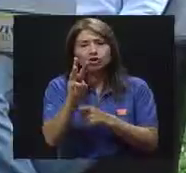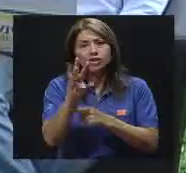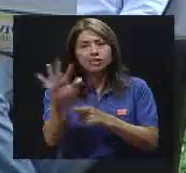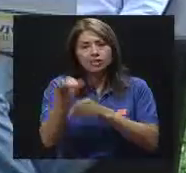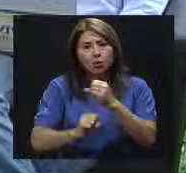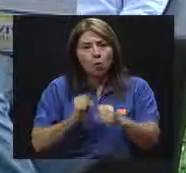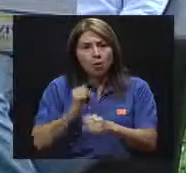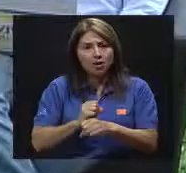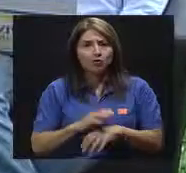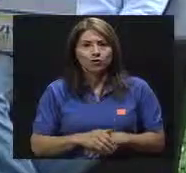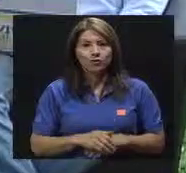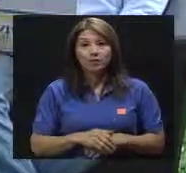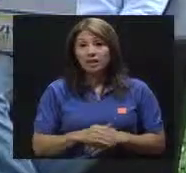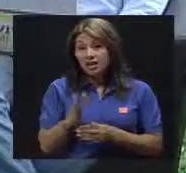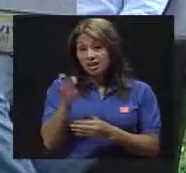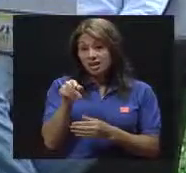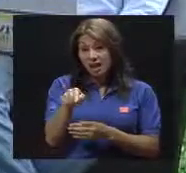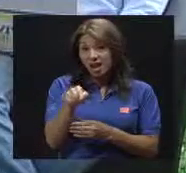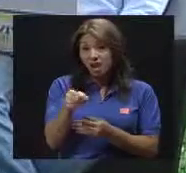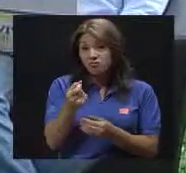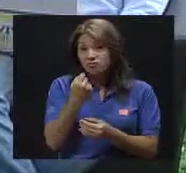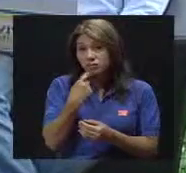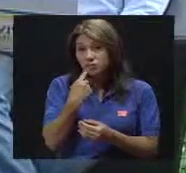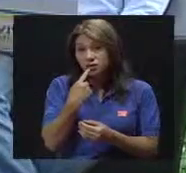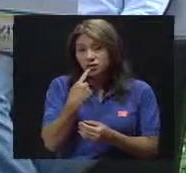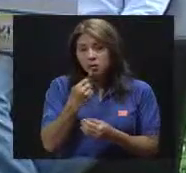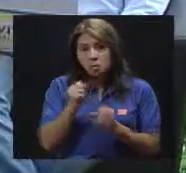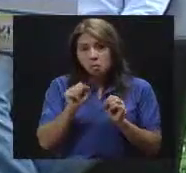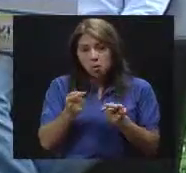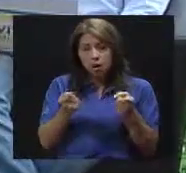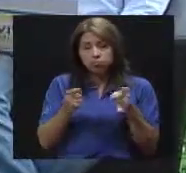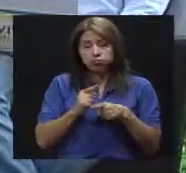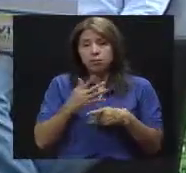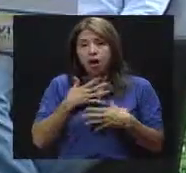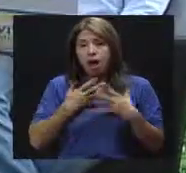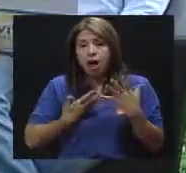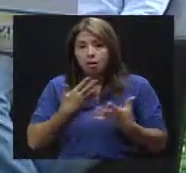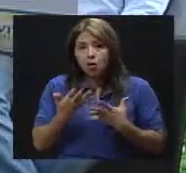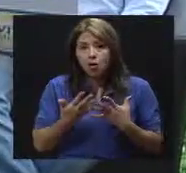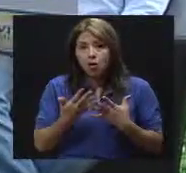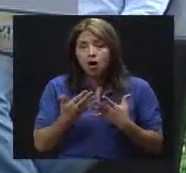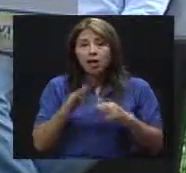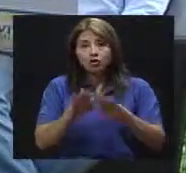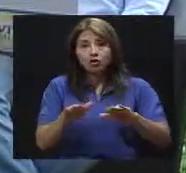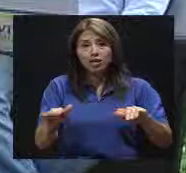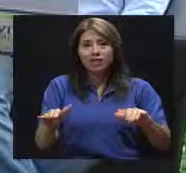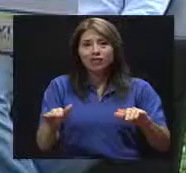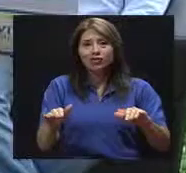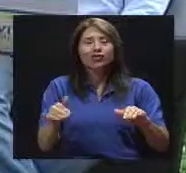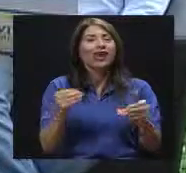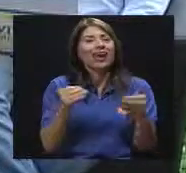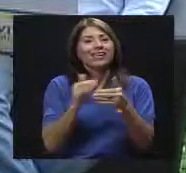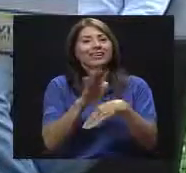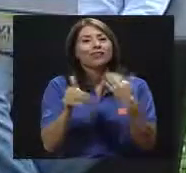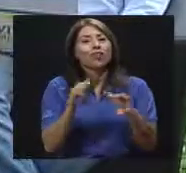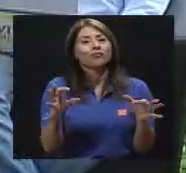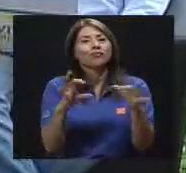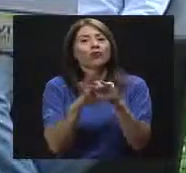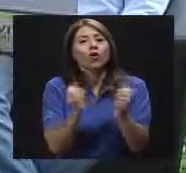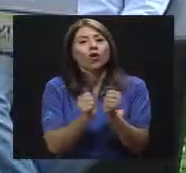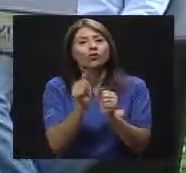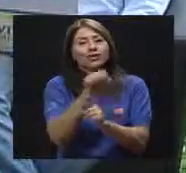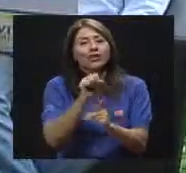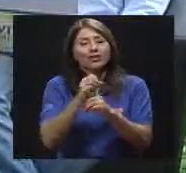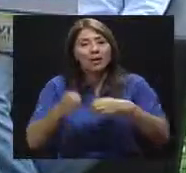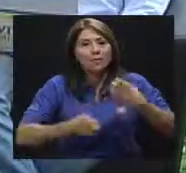y específicamente de reacciones adversas en niños, casi todas tienen que ver con cuestiones emocionales. A ver si me explico, puede